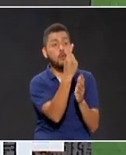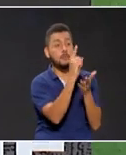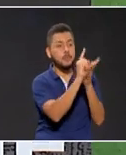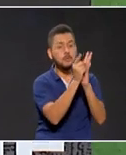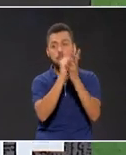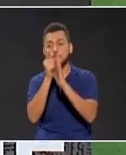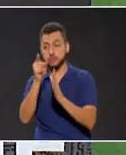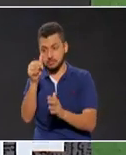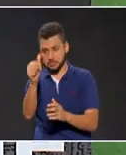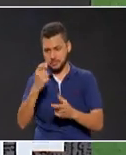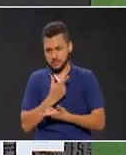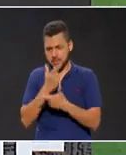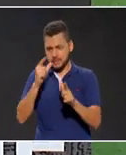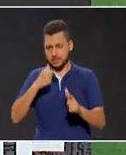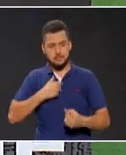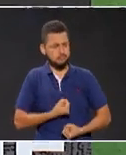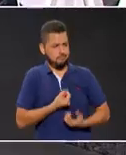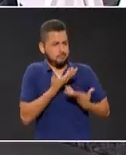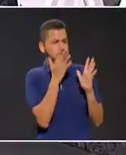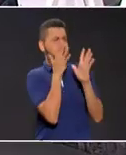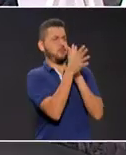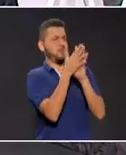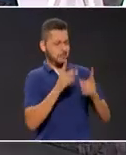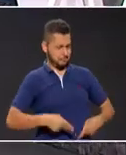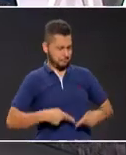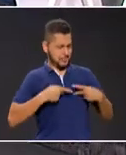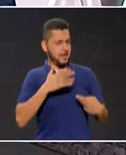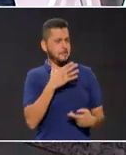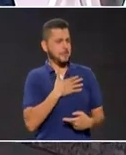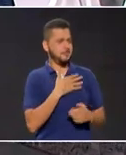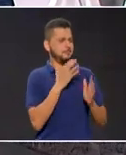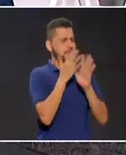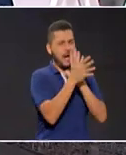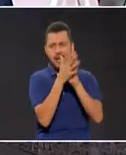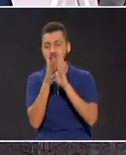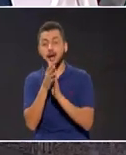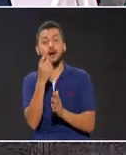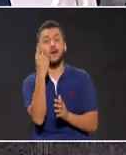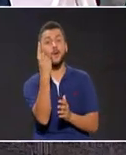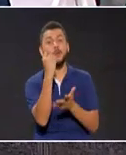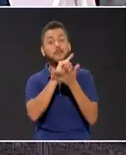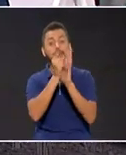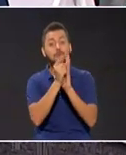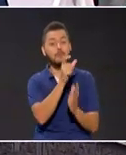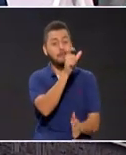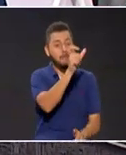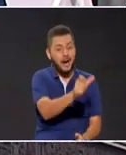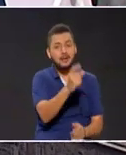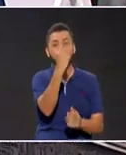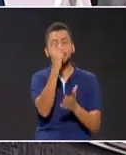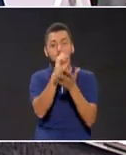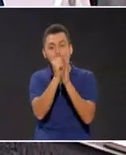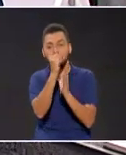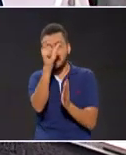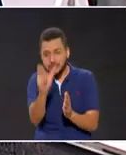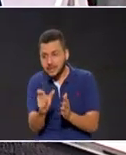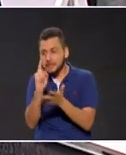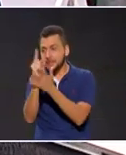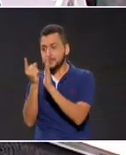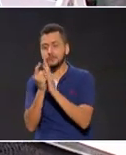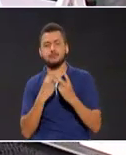ciudadanos. Lo pueden utilizar en hablar de ustedes un poco más, lo pueden utilizar en completar alguna idea que se les haya quedado por